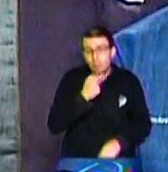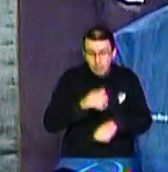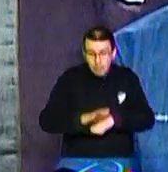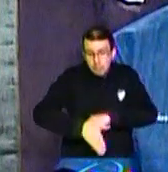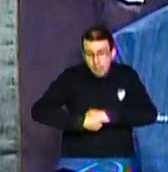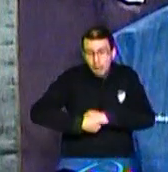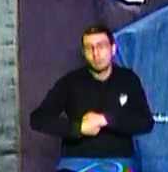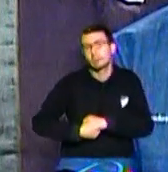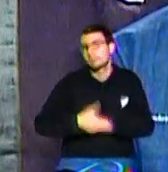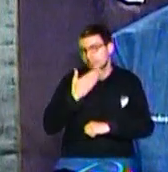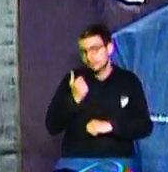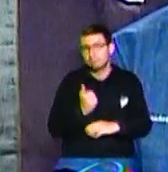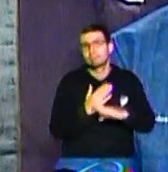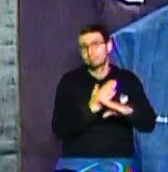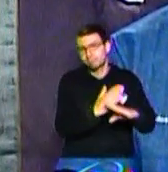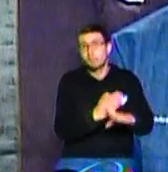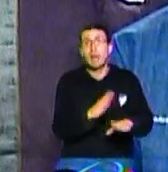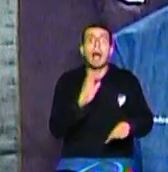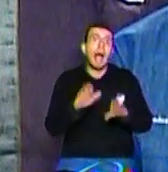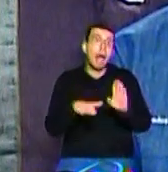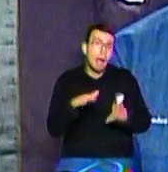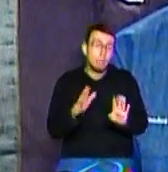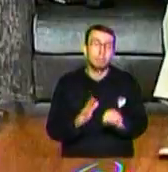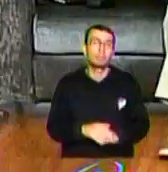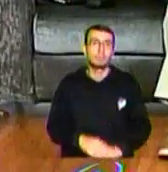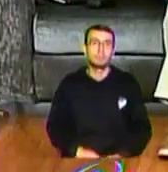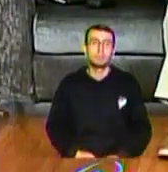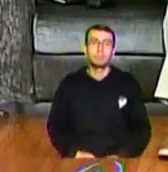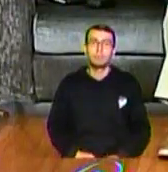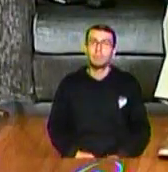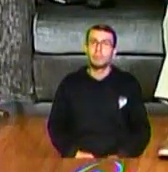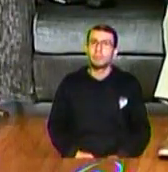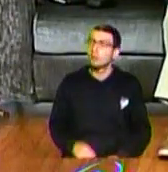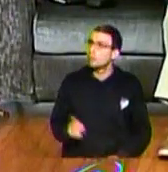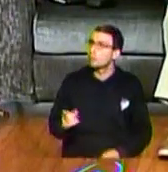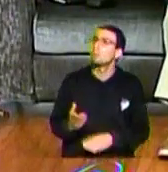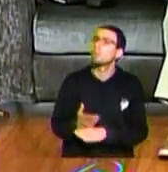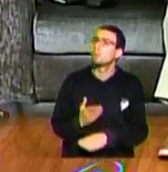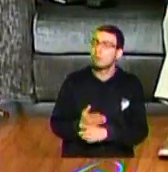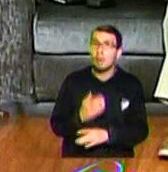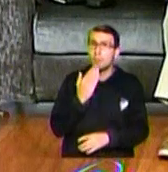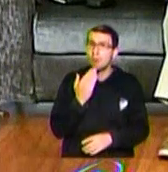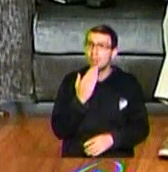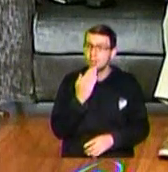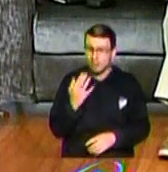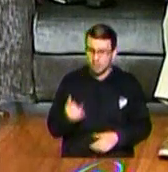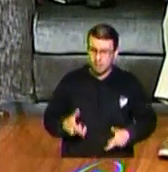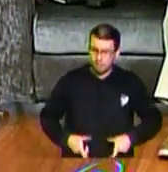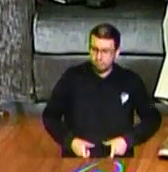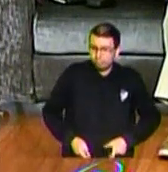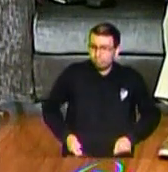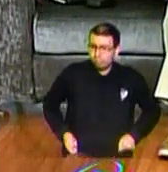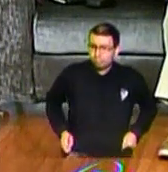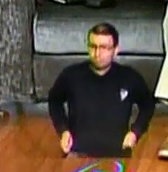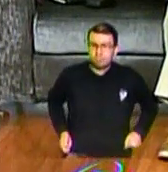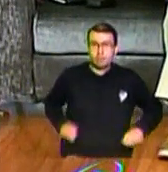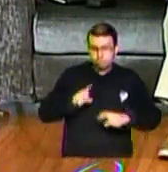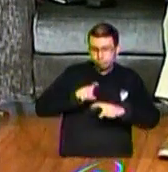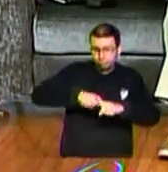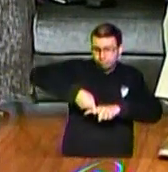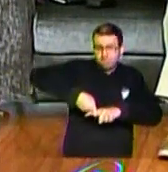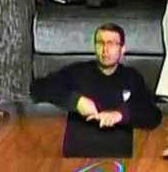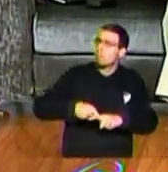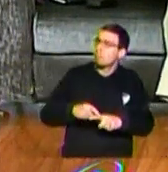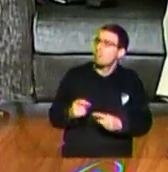proceso ahí en su área íntima. ¿Y el porqué del problema de la seda dental, de la tanga? Exacto,